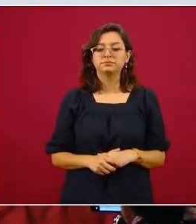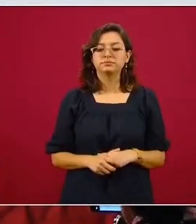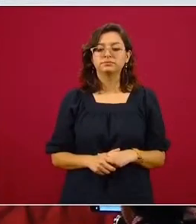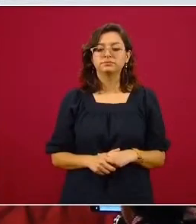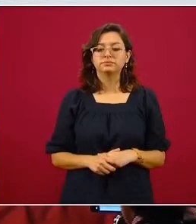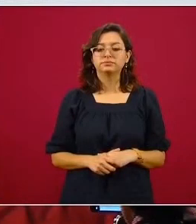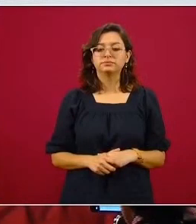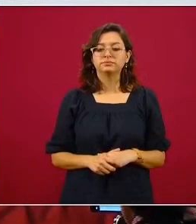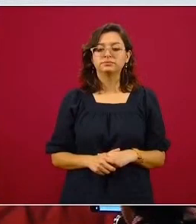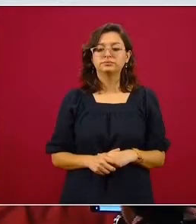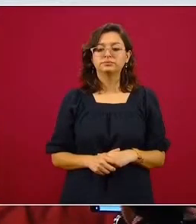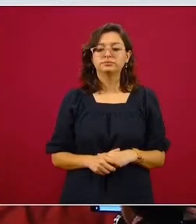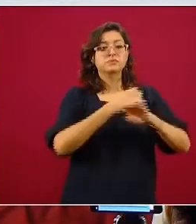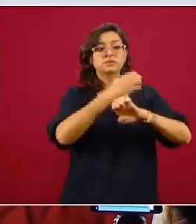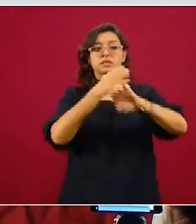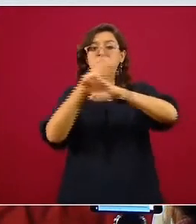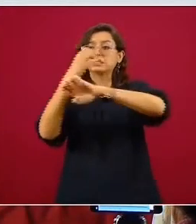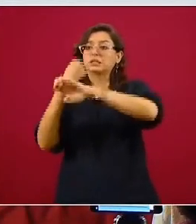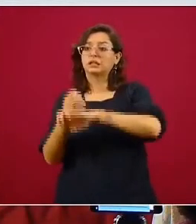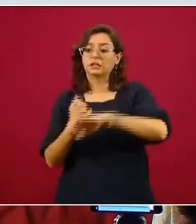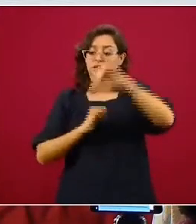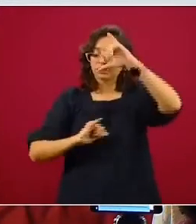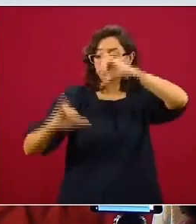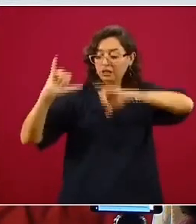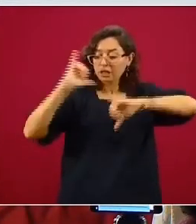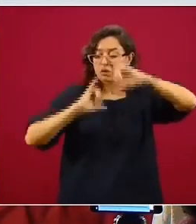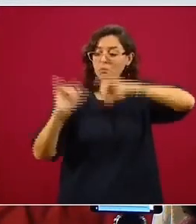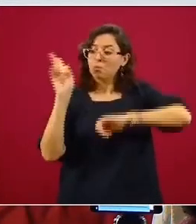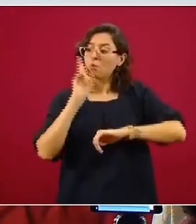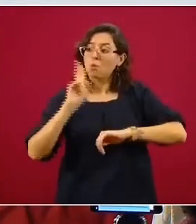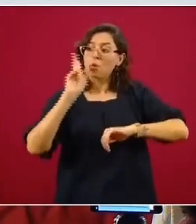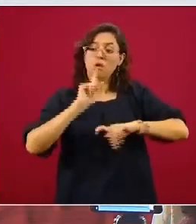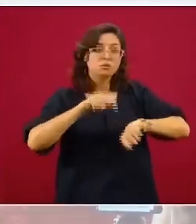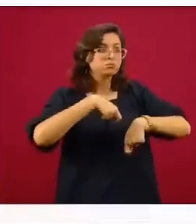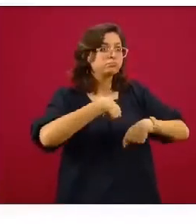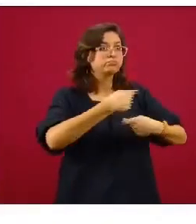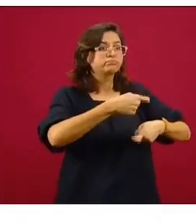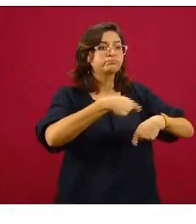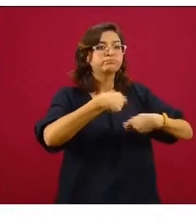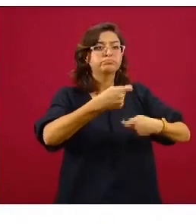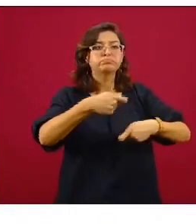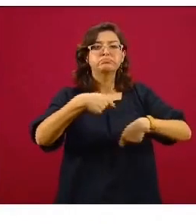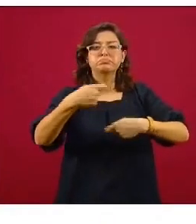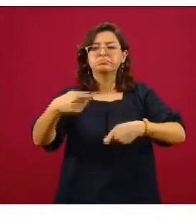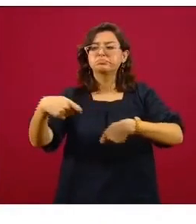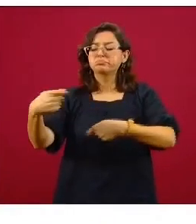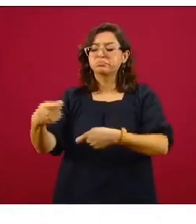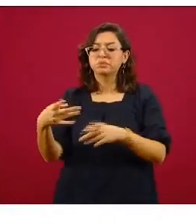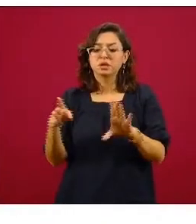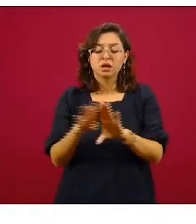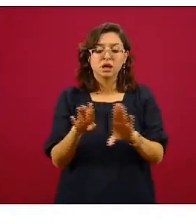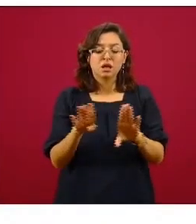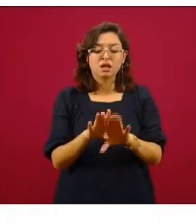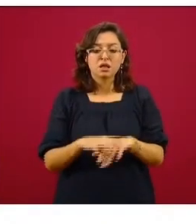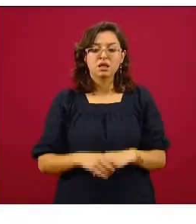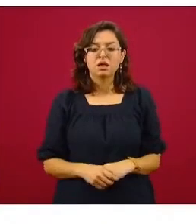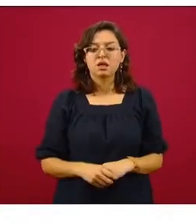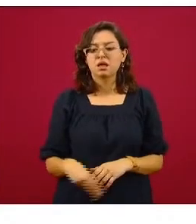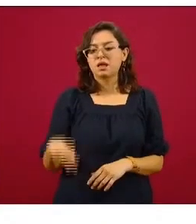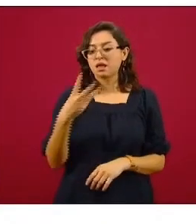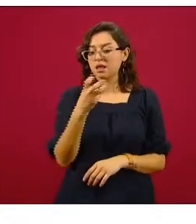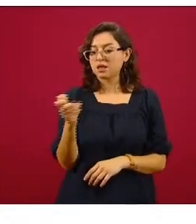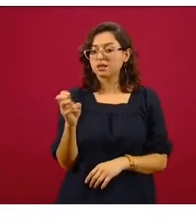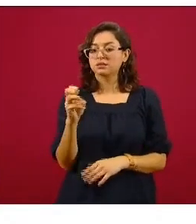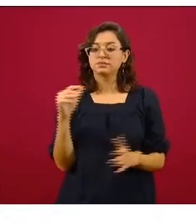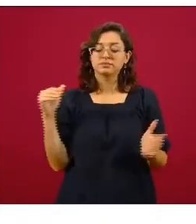distribuido las pruebas en toda la red nacional de laboratorios de salud pública. Se enviaron de las